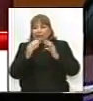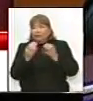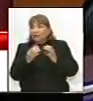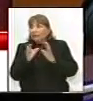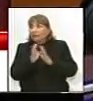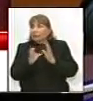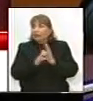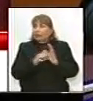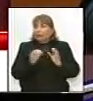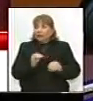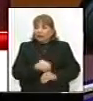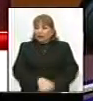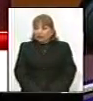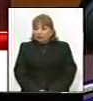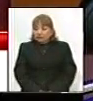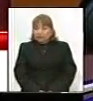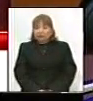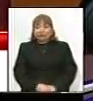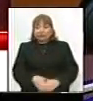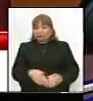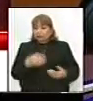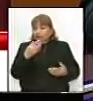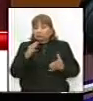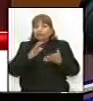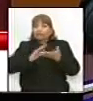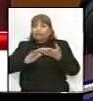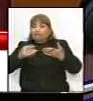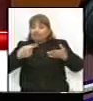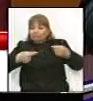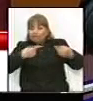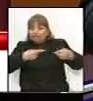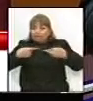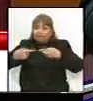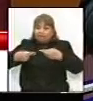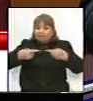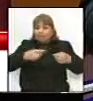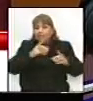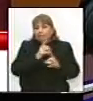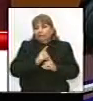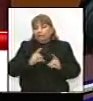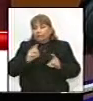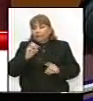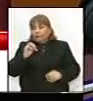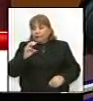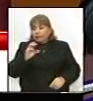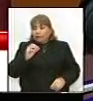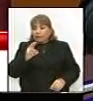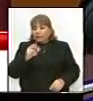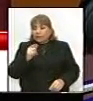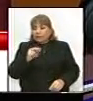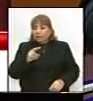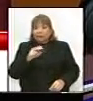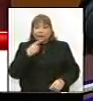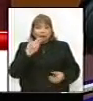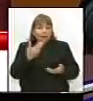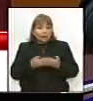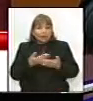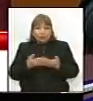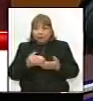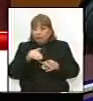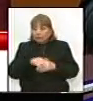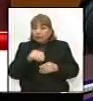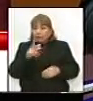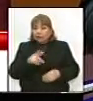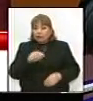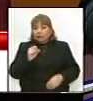Arana merece una discrepancia democrática, en el sentido de que no podemos aceptar que en el debate el